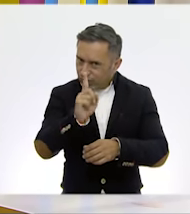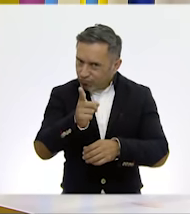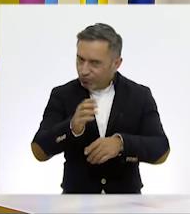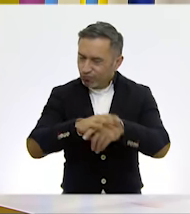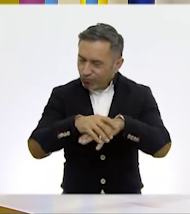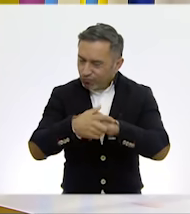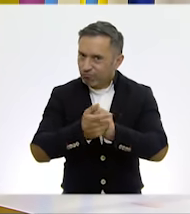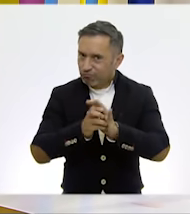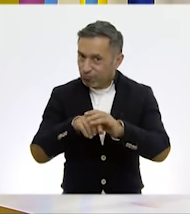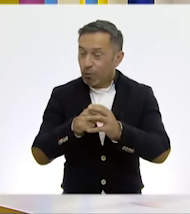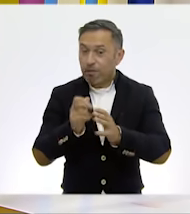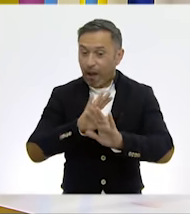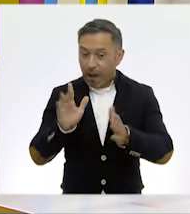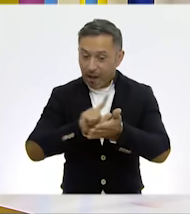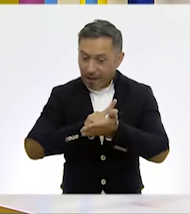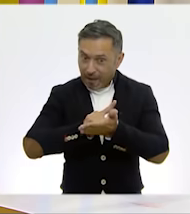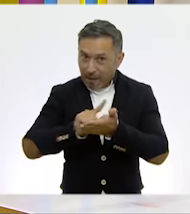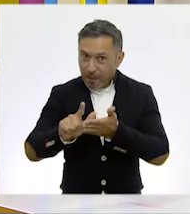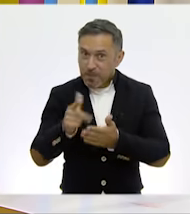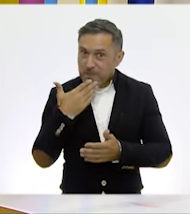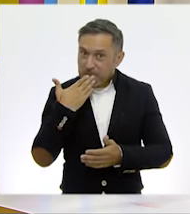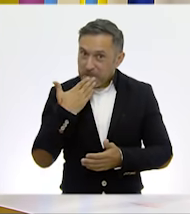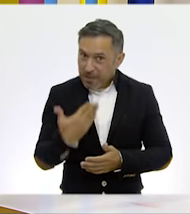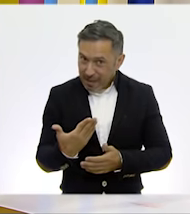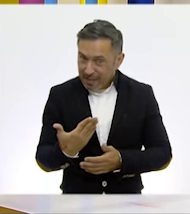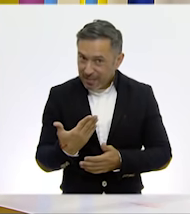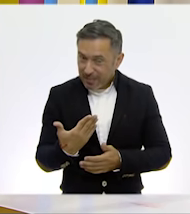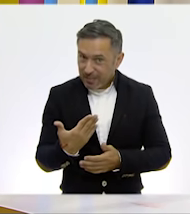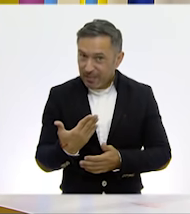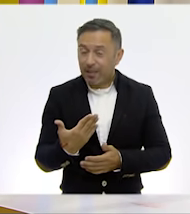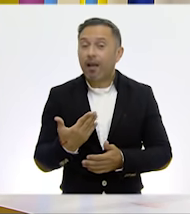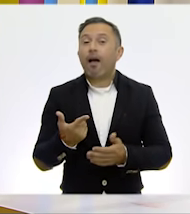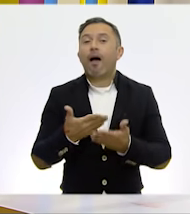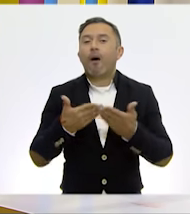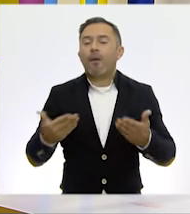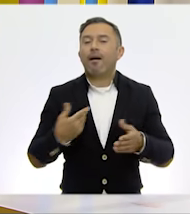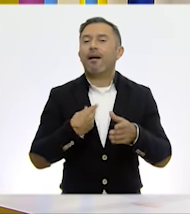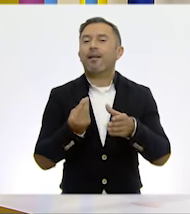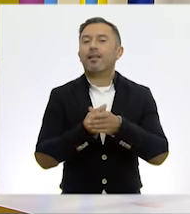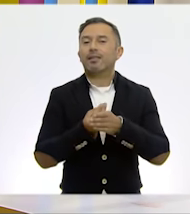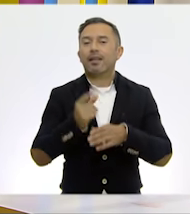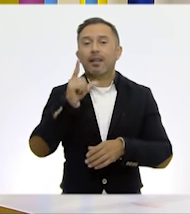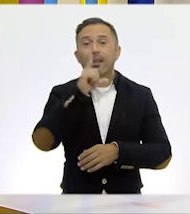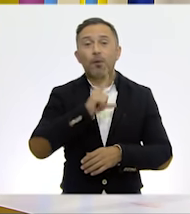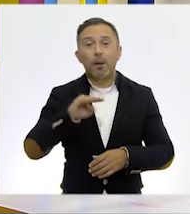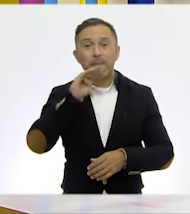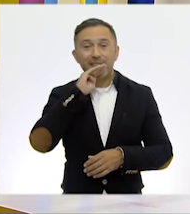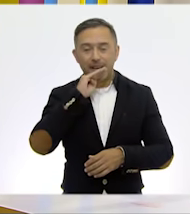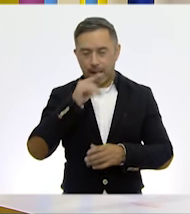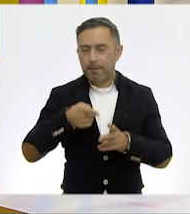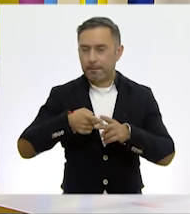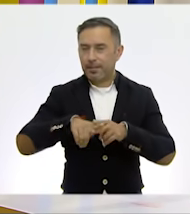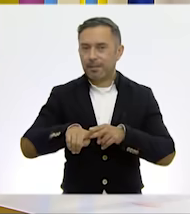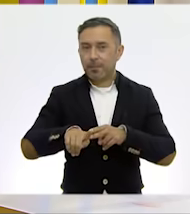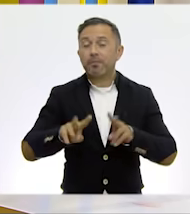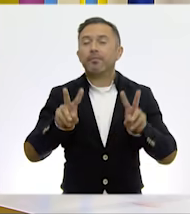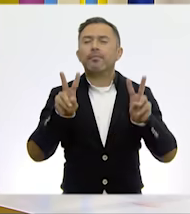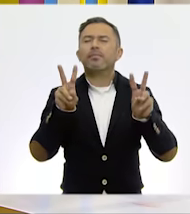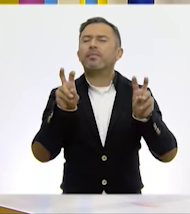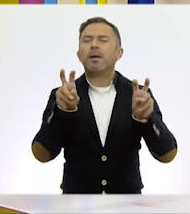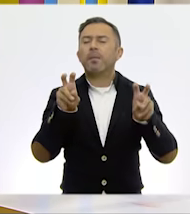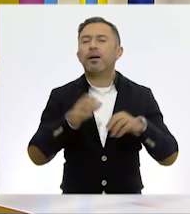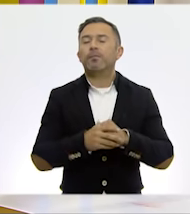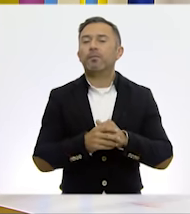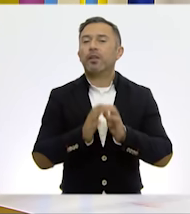desinfectadas, vamos a comenzar esta clase de lengua materna. Y este tema se llama Las Características de los